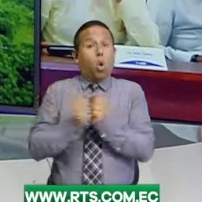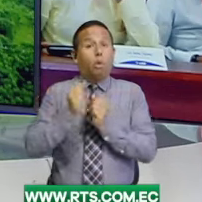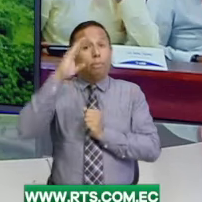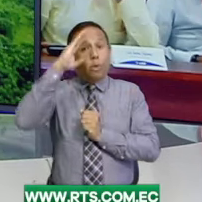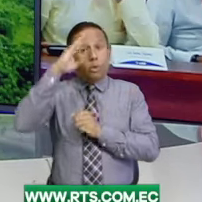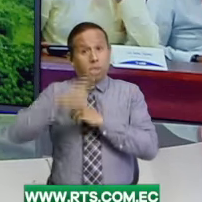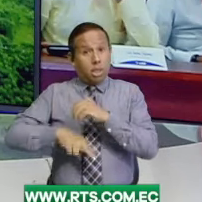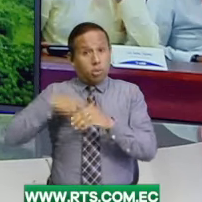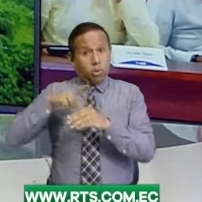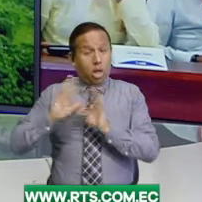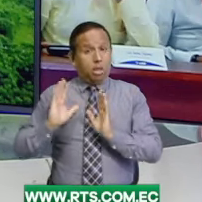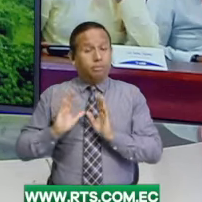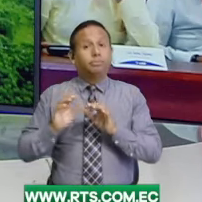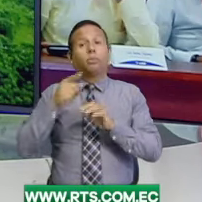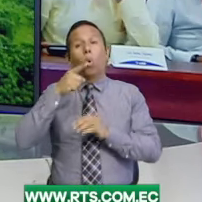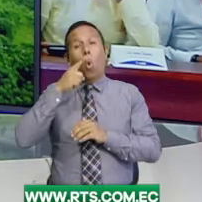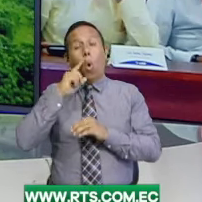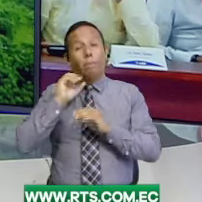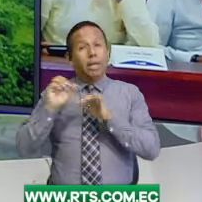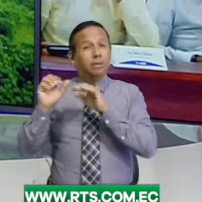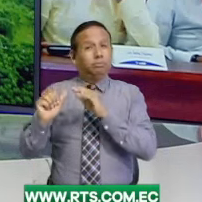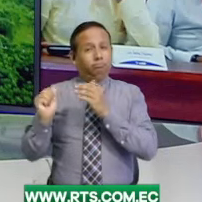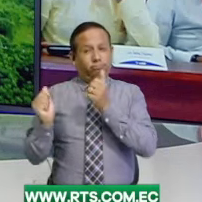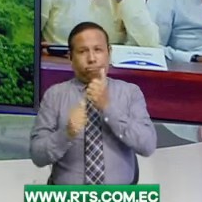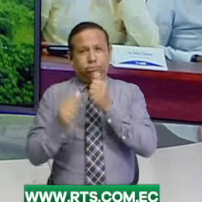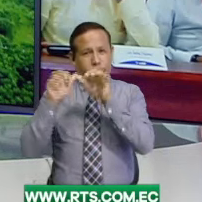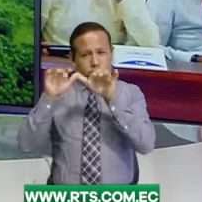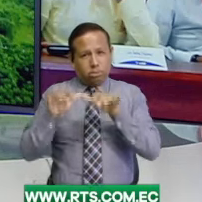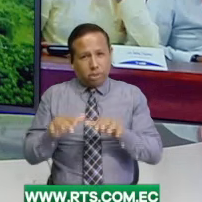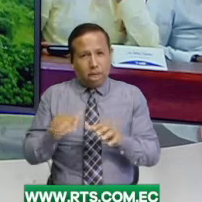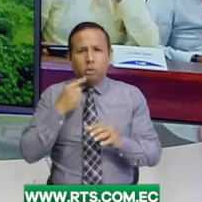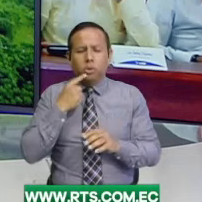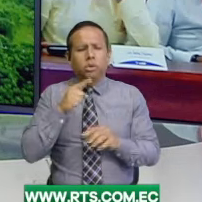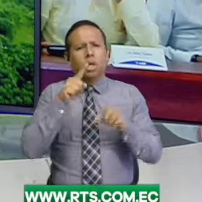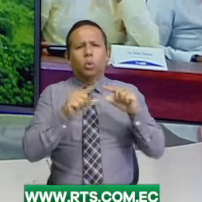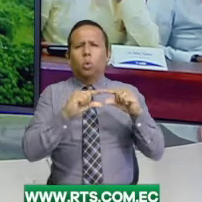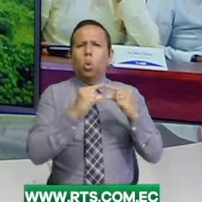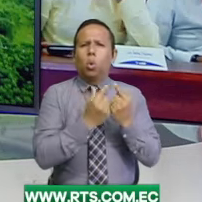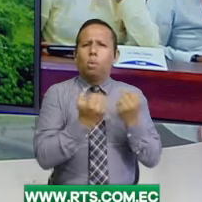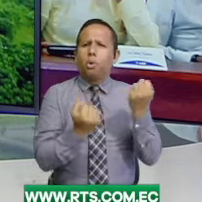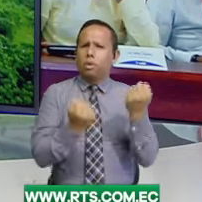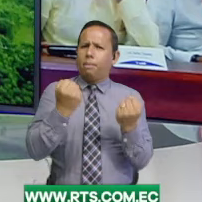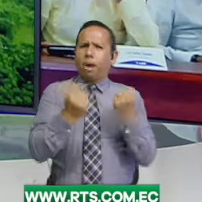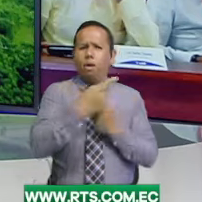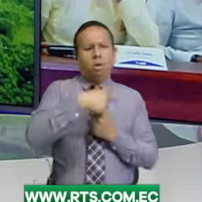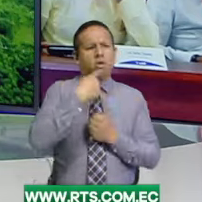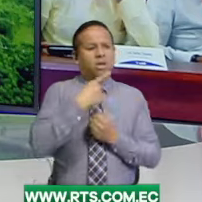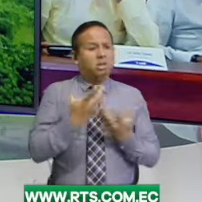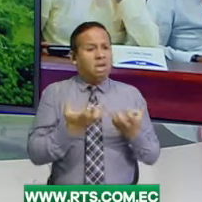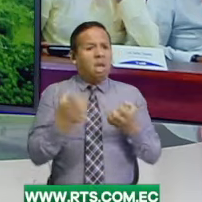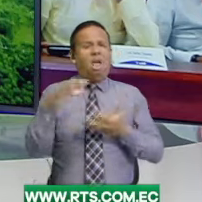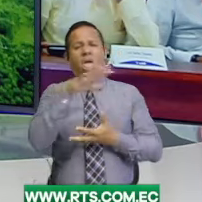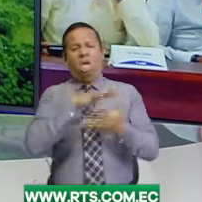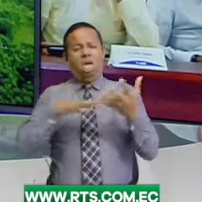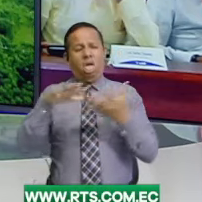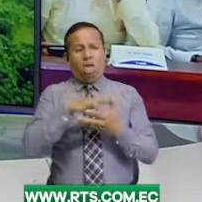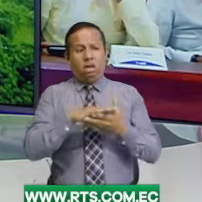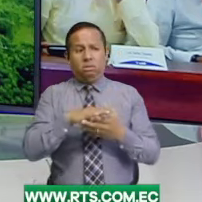Nacional. El subsecretario de Gobernabilidad aseguró que varios gremios de la transportación solo buscan generar caos y